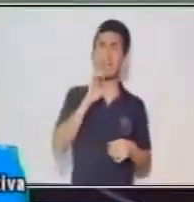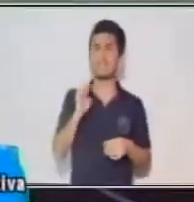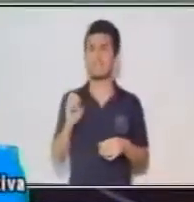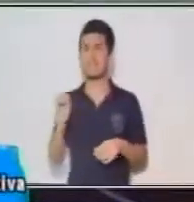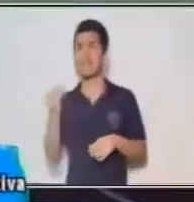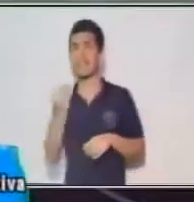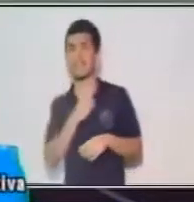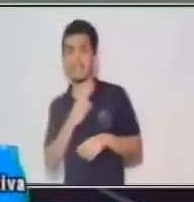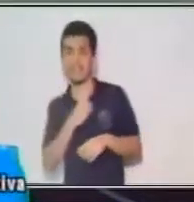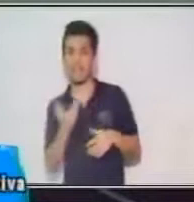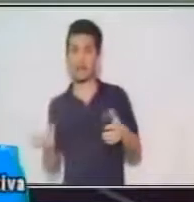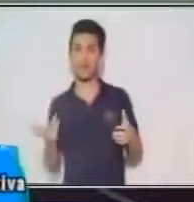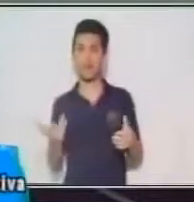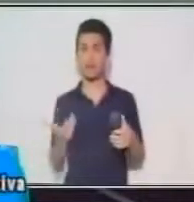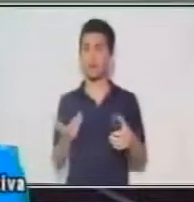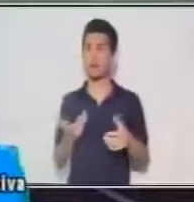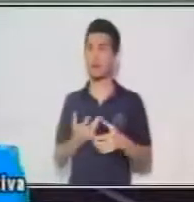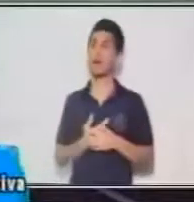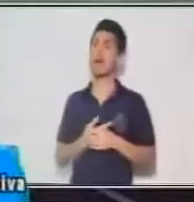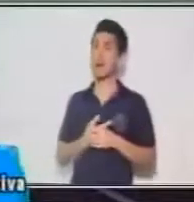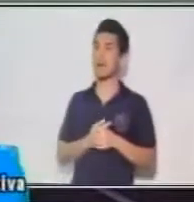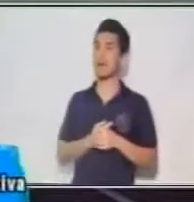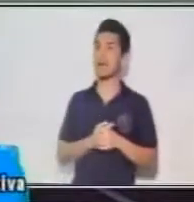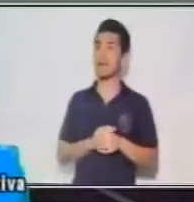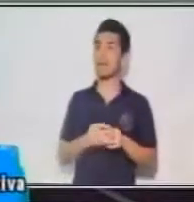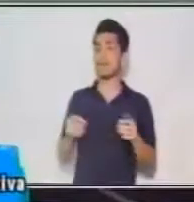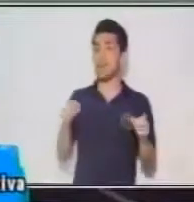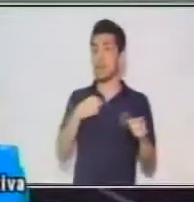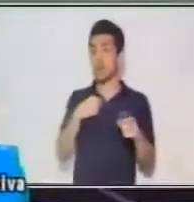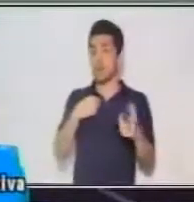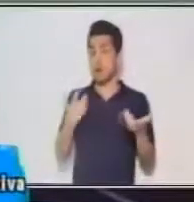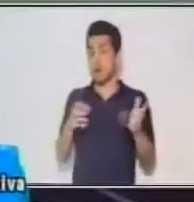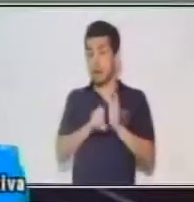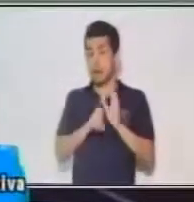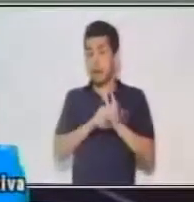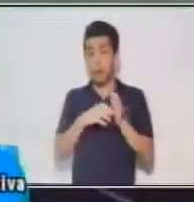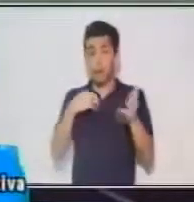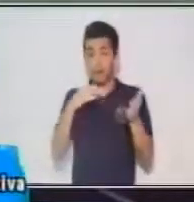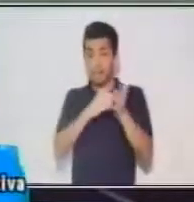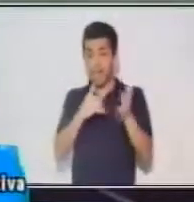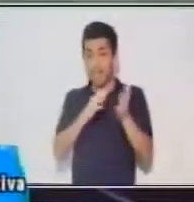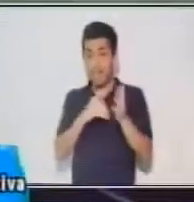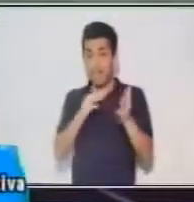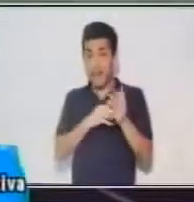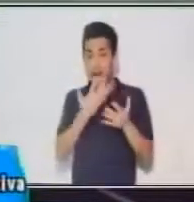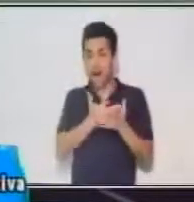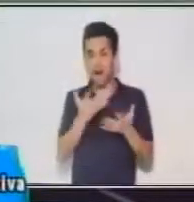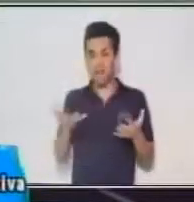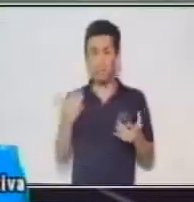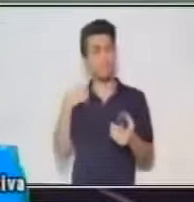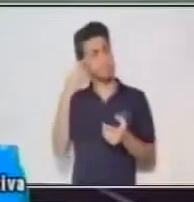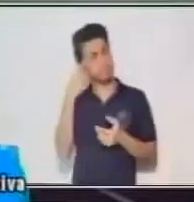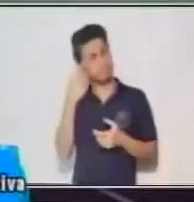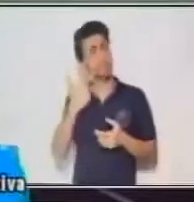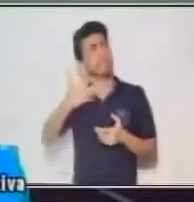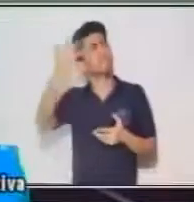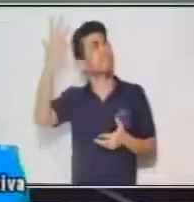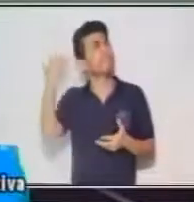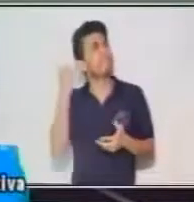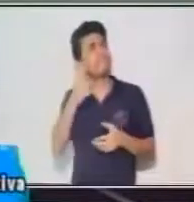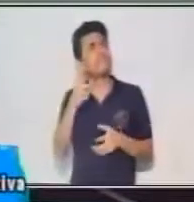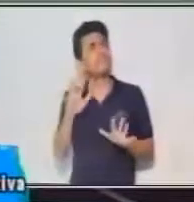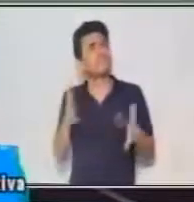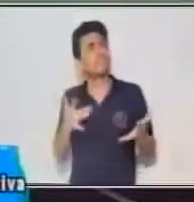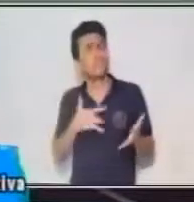hagan? Bien, entonces alguien que está vendiendo un producto te puede decir, ¿y desde cuándo te sientes de esa